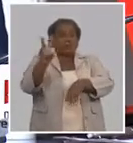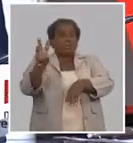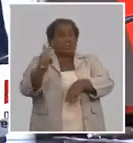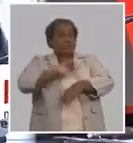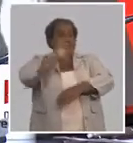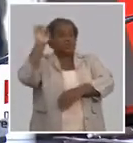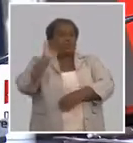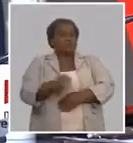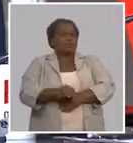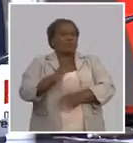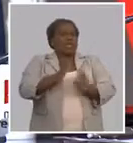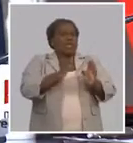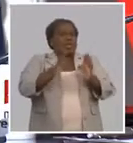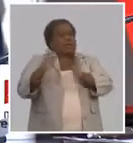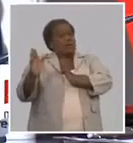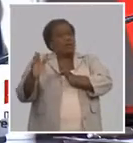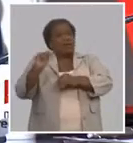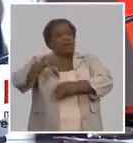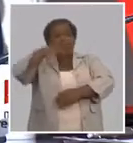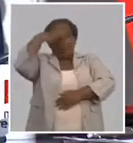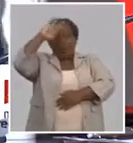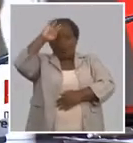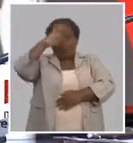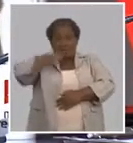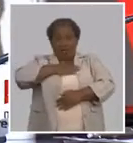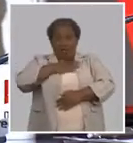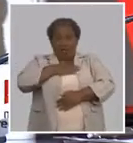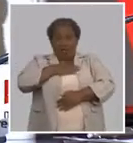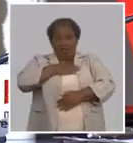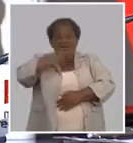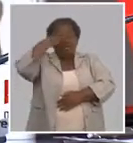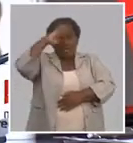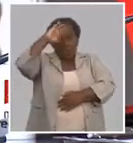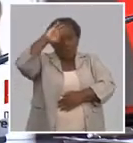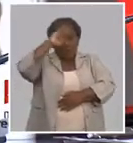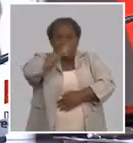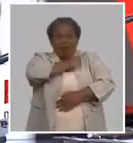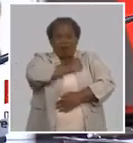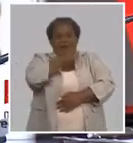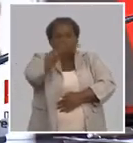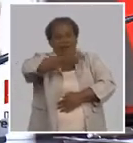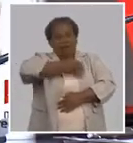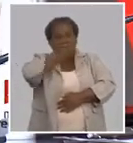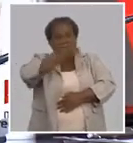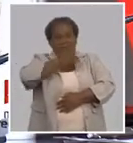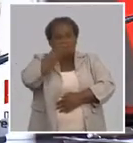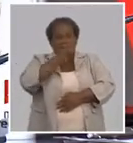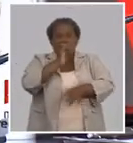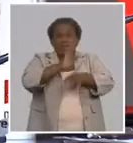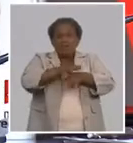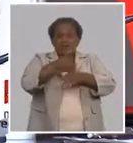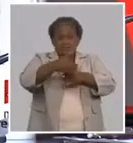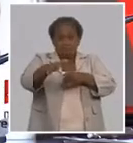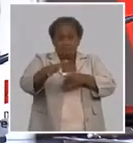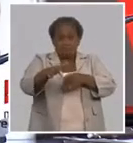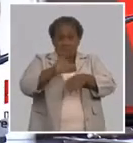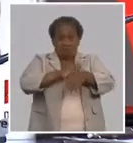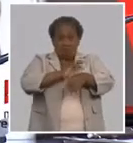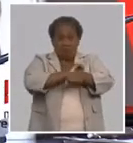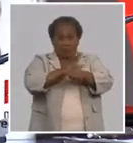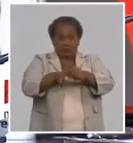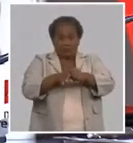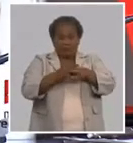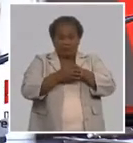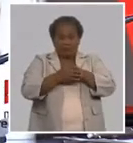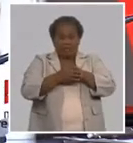no obstante estamos en cuba y queremos darles algunos datos al comienzo de la pandemia